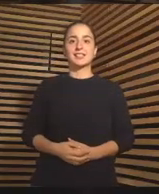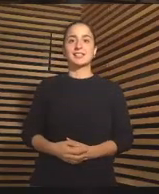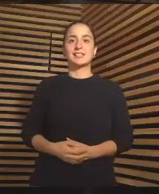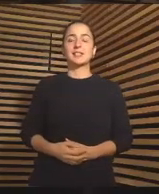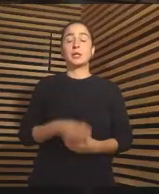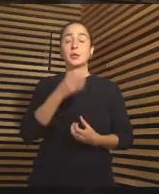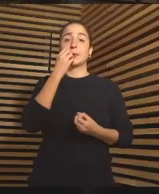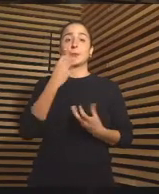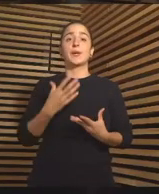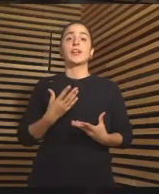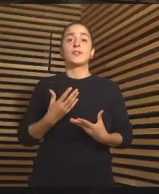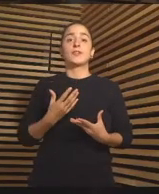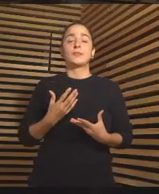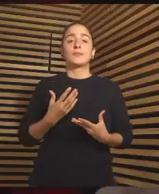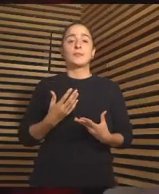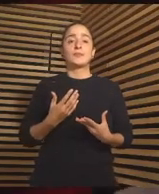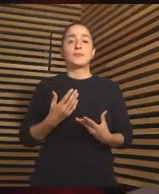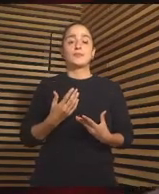Bueno,